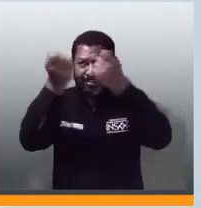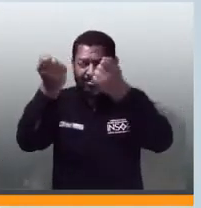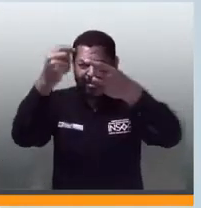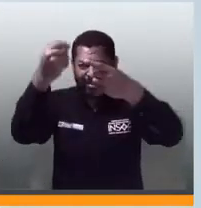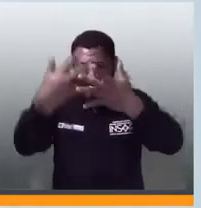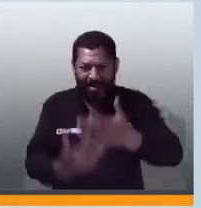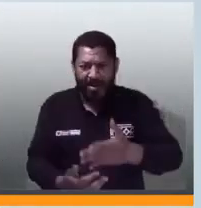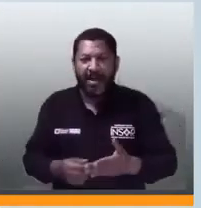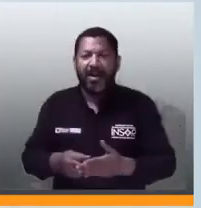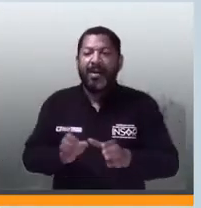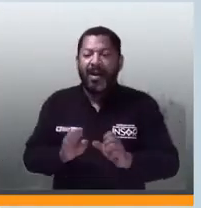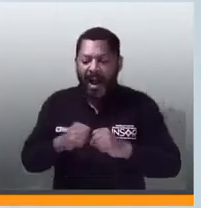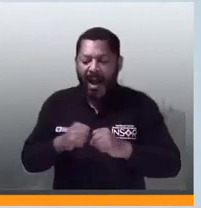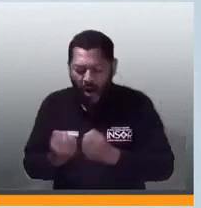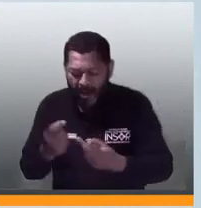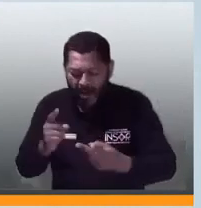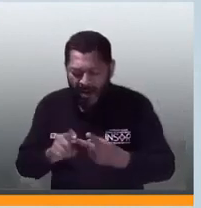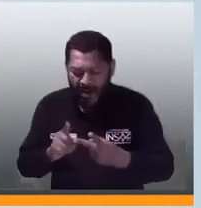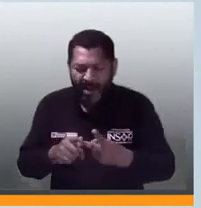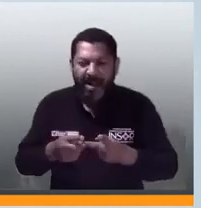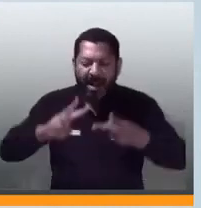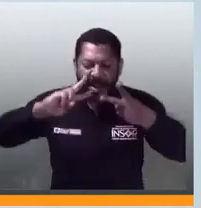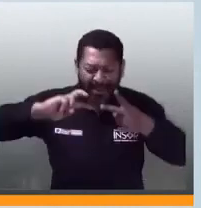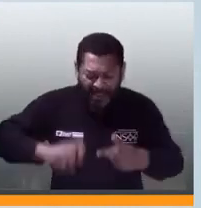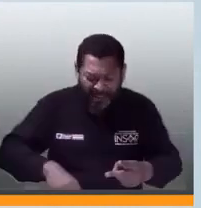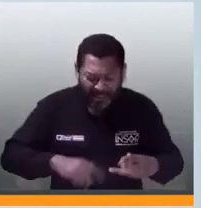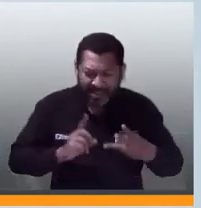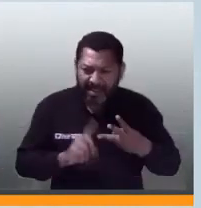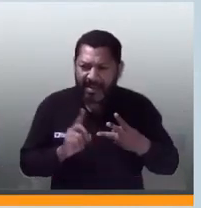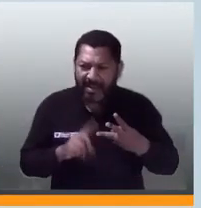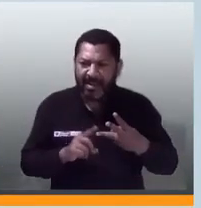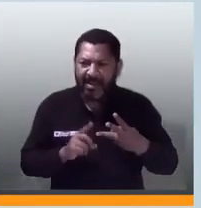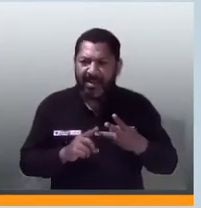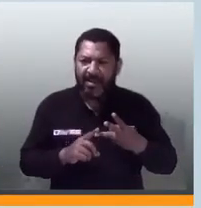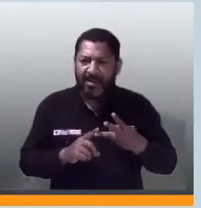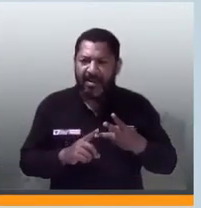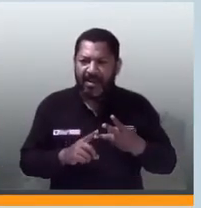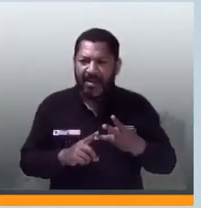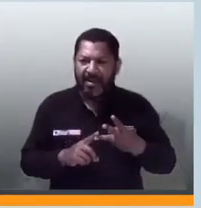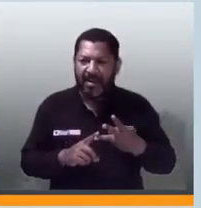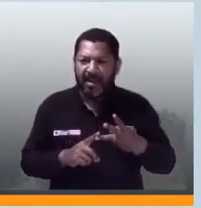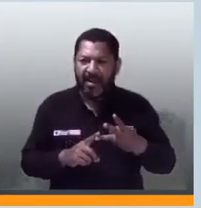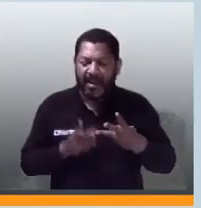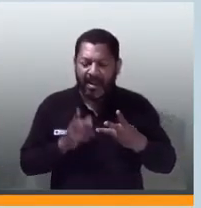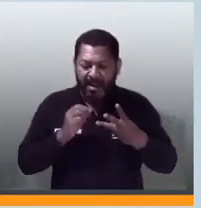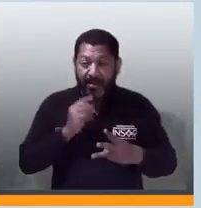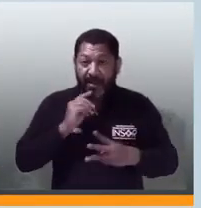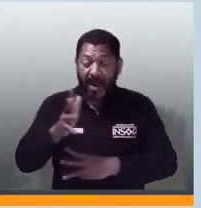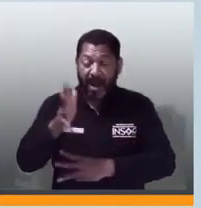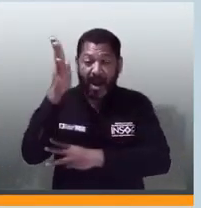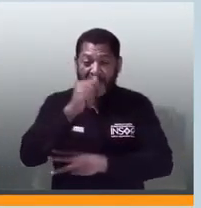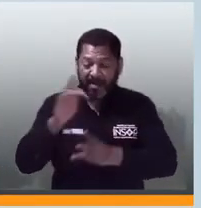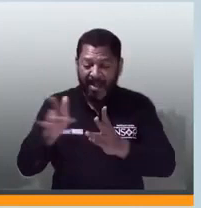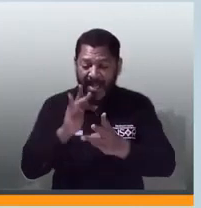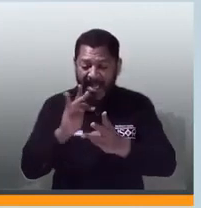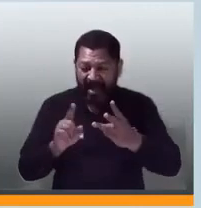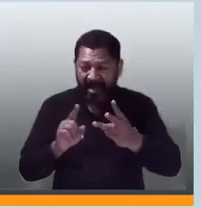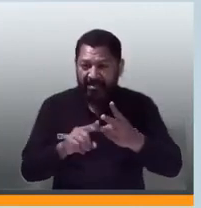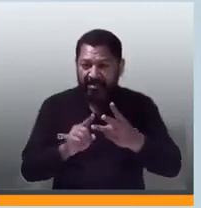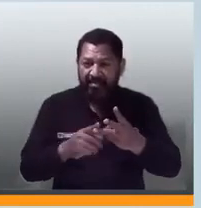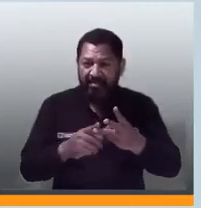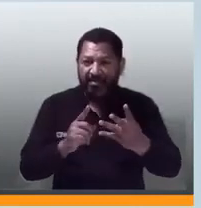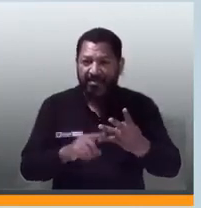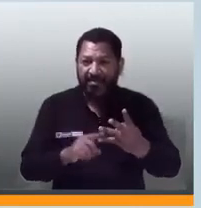tipo. Trabajamos aula invertida, aprendizaje basado en investigación. Trabajamos temas de narrativas